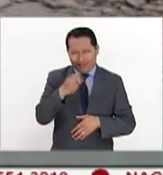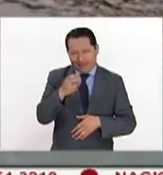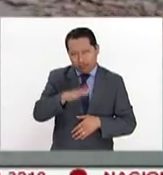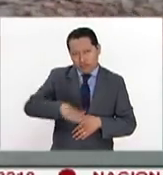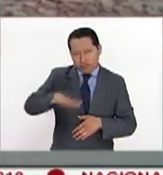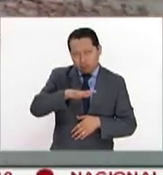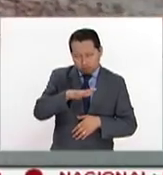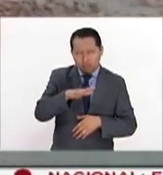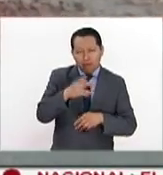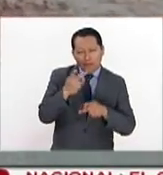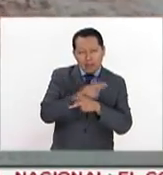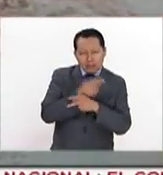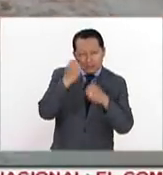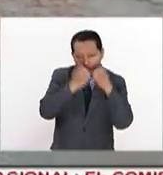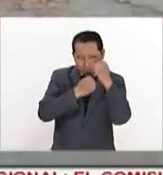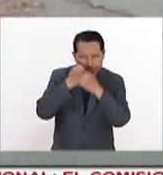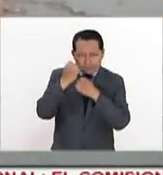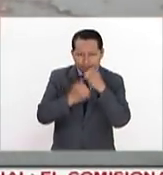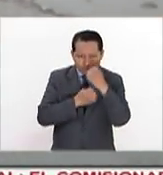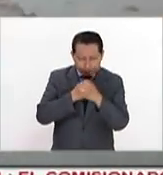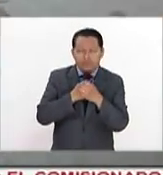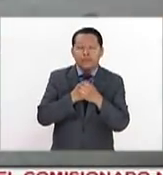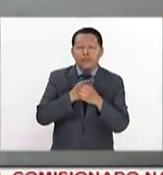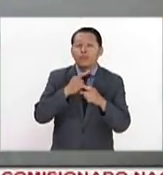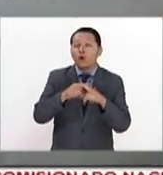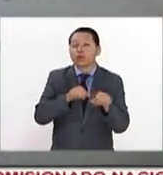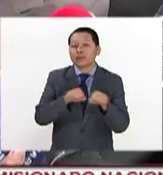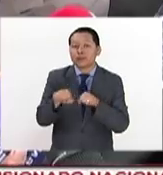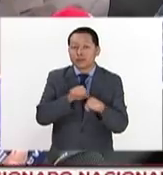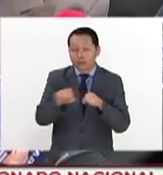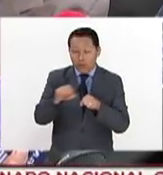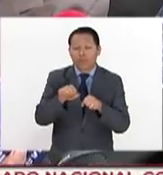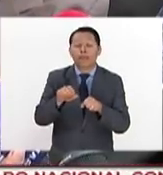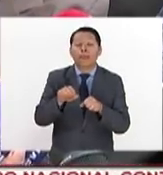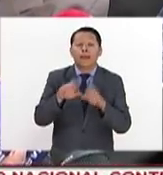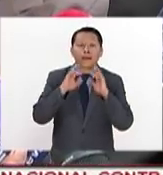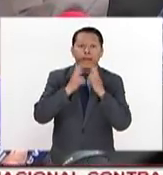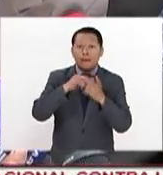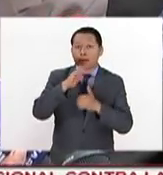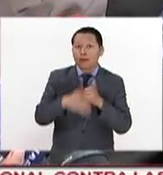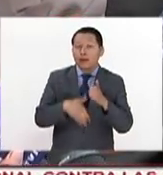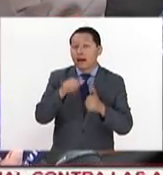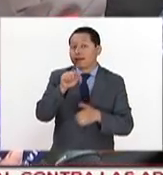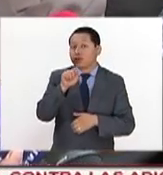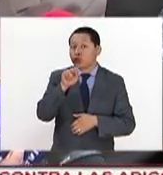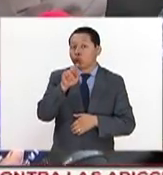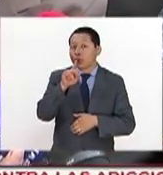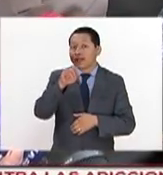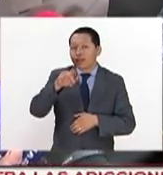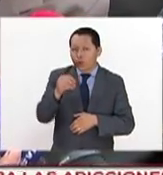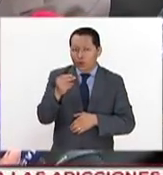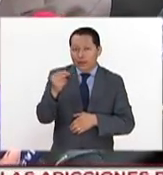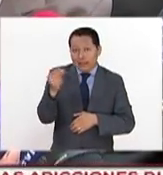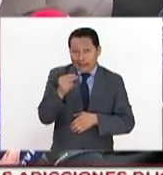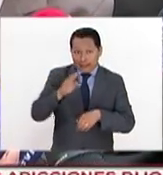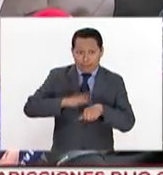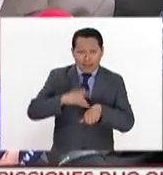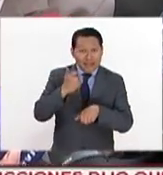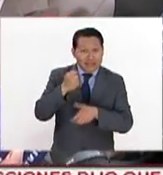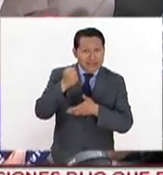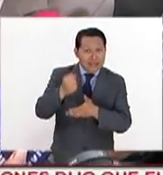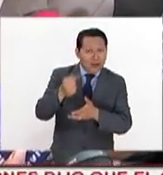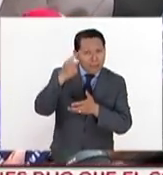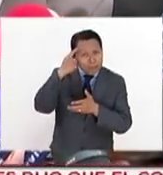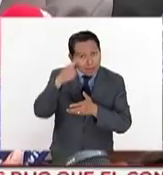estado derivados del sismo. Al término del encuentro, Astudillo informó que no se van a requerir fondos adicionales para atender